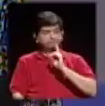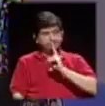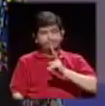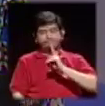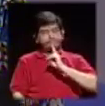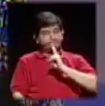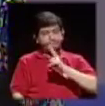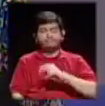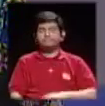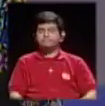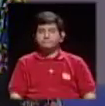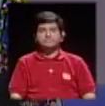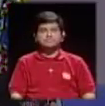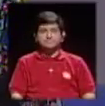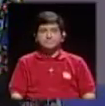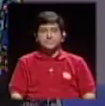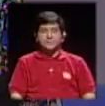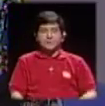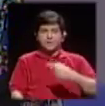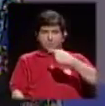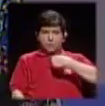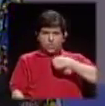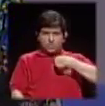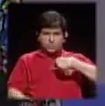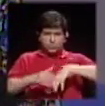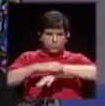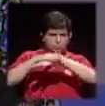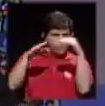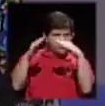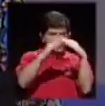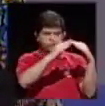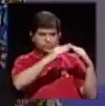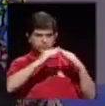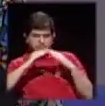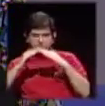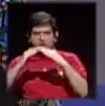definitivamente cuando uno sale de la comunidad,